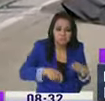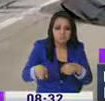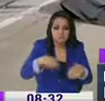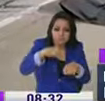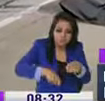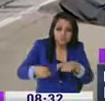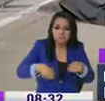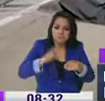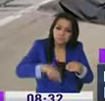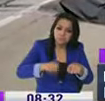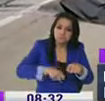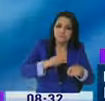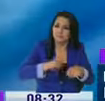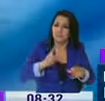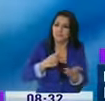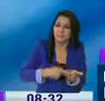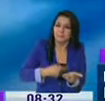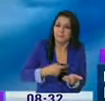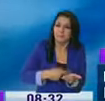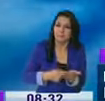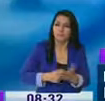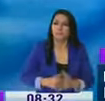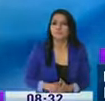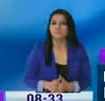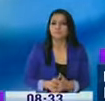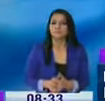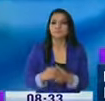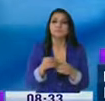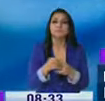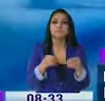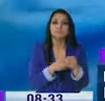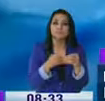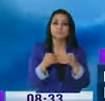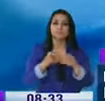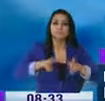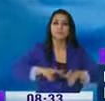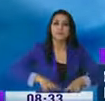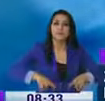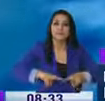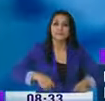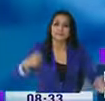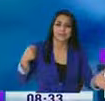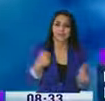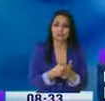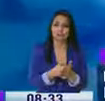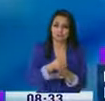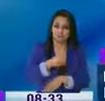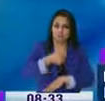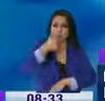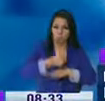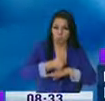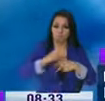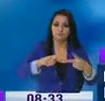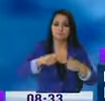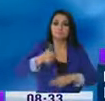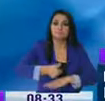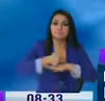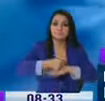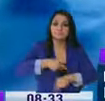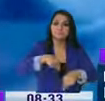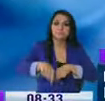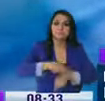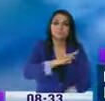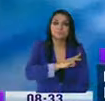para procesar el camarón. Agentes de la Oficina de Investigaciones de Accidentes de Tránsito y de la Autoridad de Tránsito